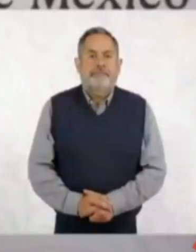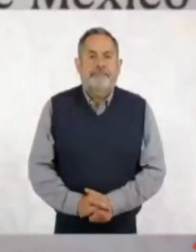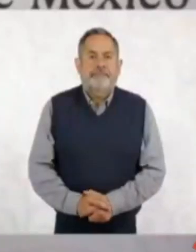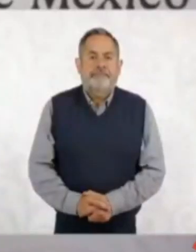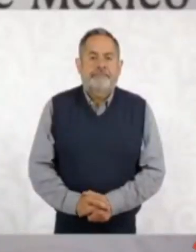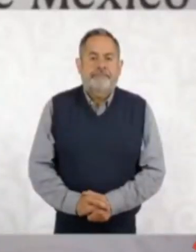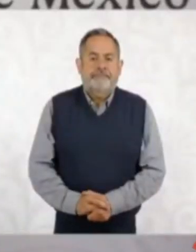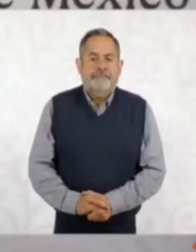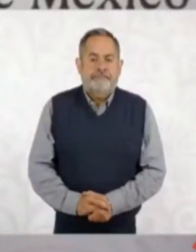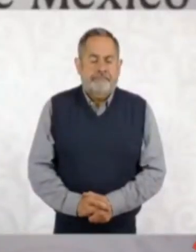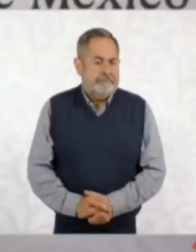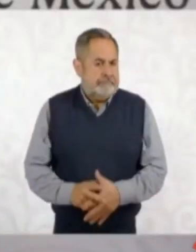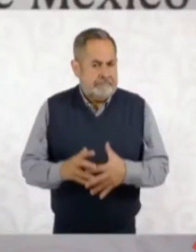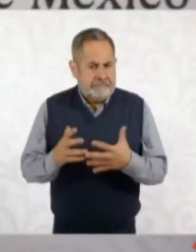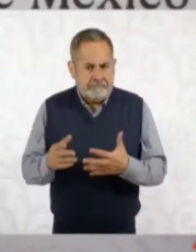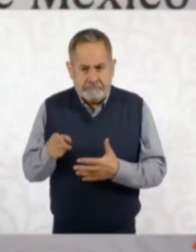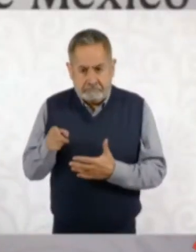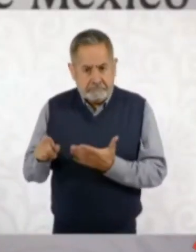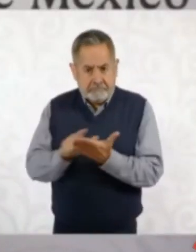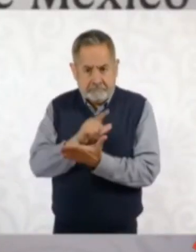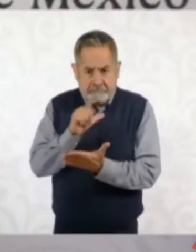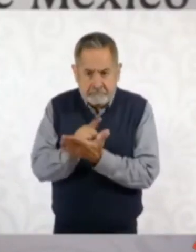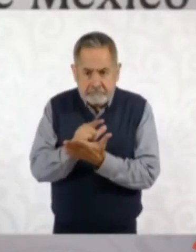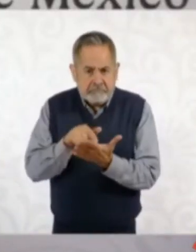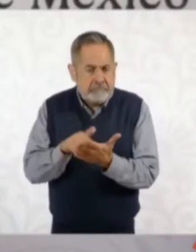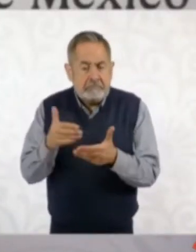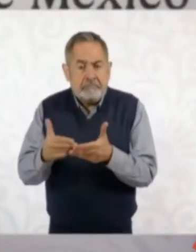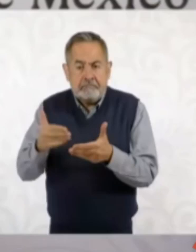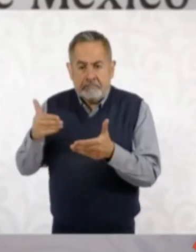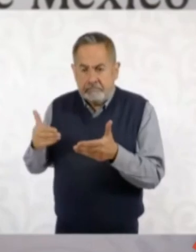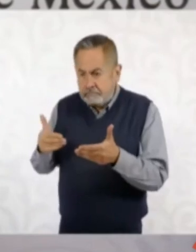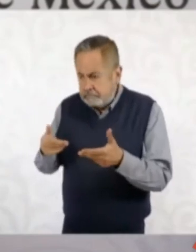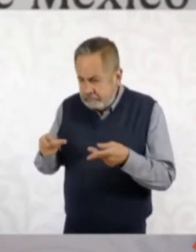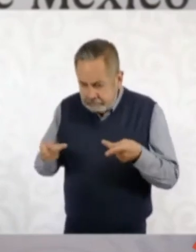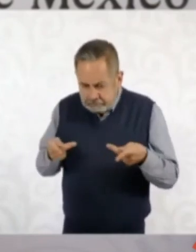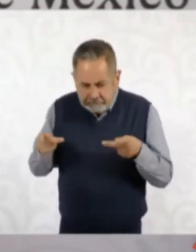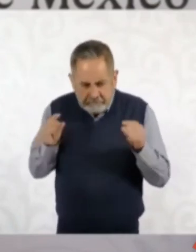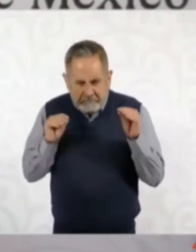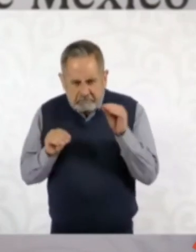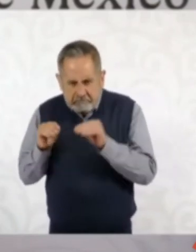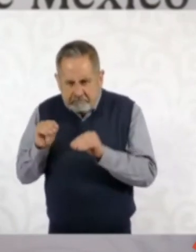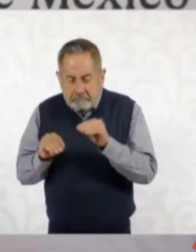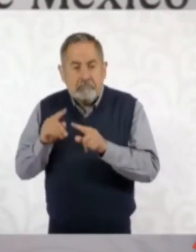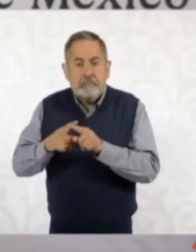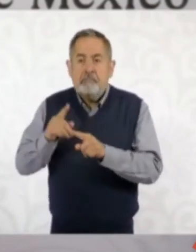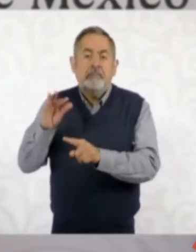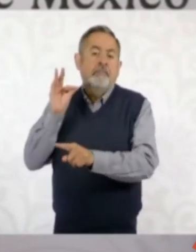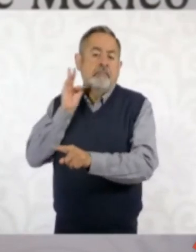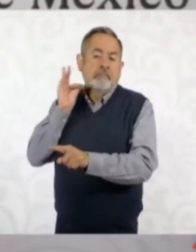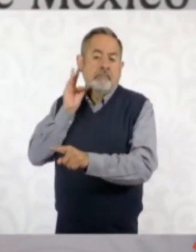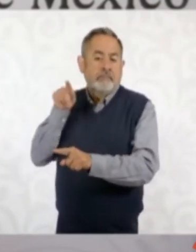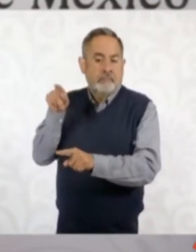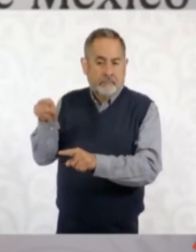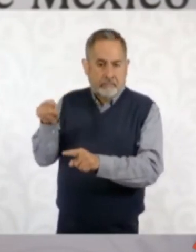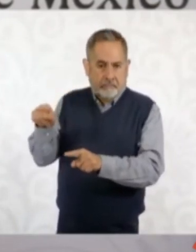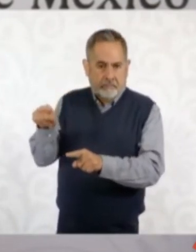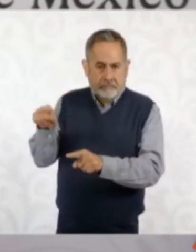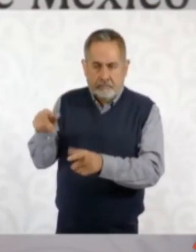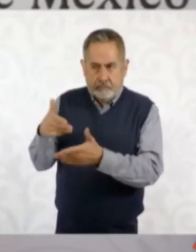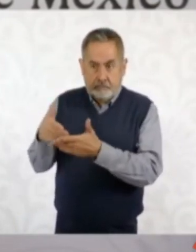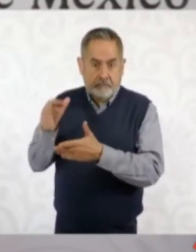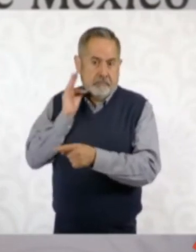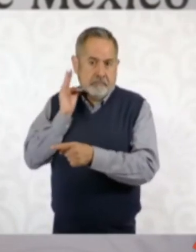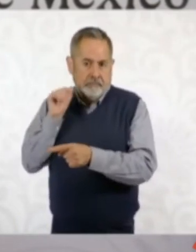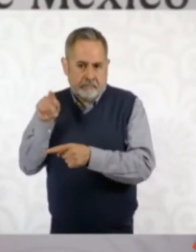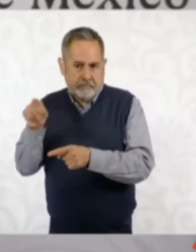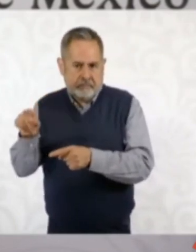feminicidios. ¿En qué está sustentada? En un trabajo que se hizo en su momento por la Fiscal General de la República hoy, la